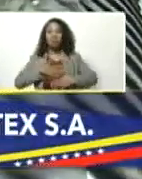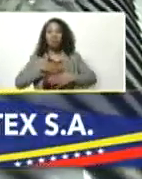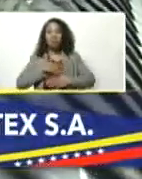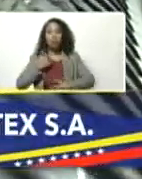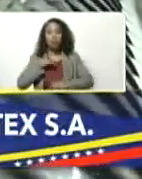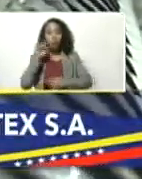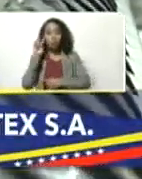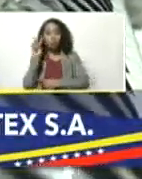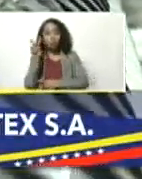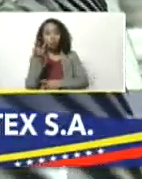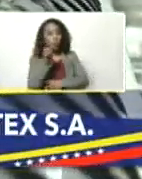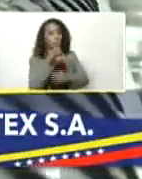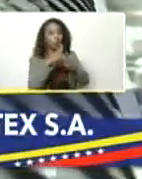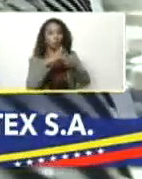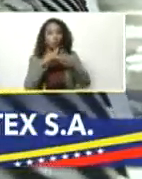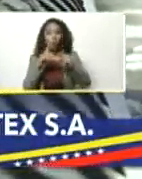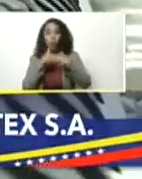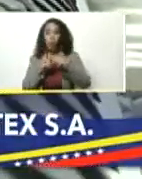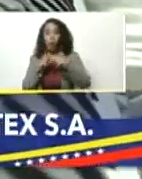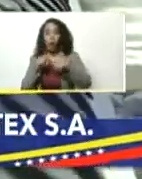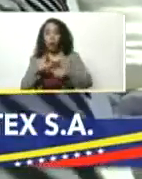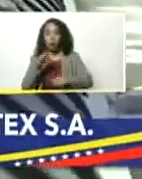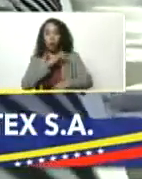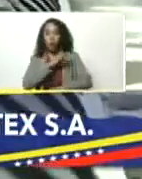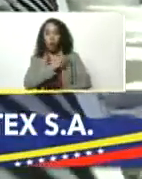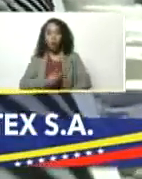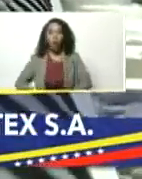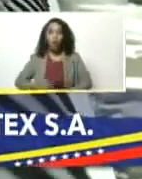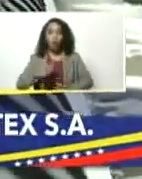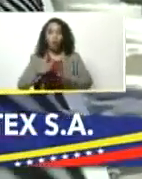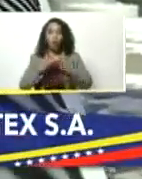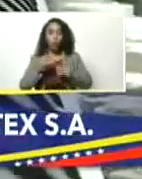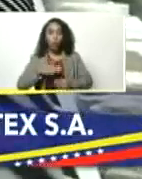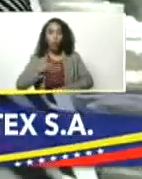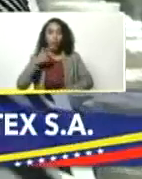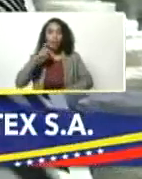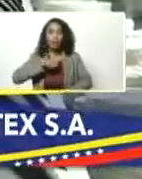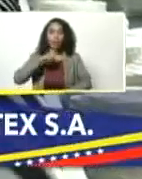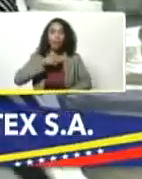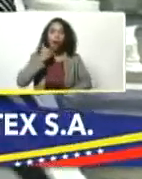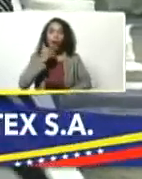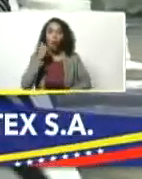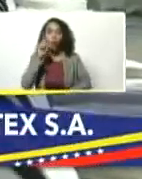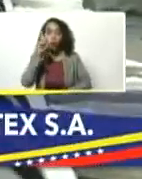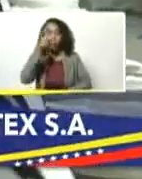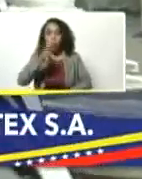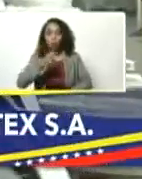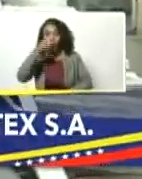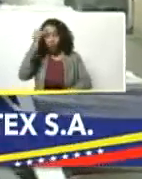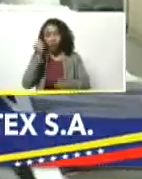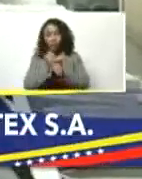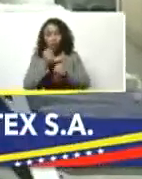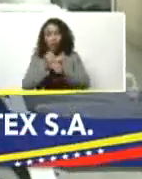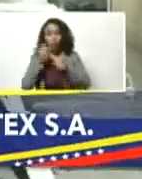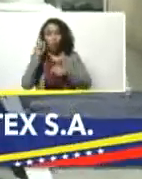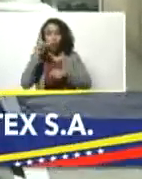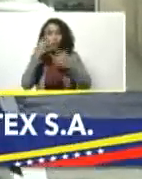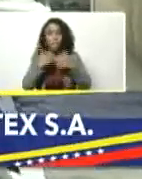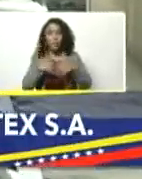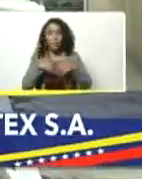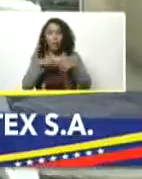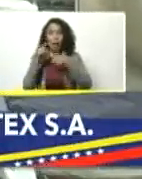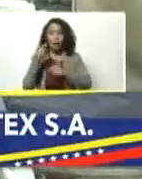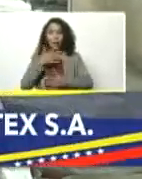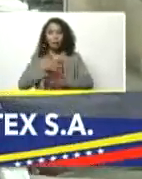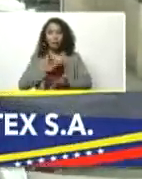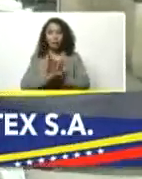cubriendo todas las expectativas, señor presidente. Todo lo que puede necesitar una persona que está laborando en una empresa con esa